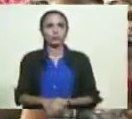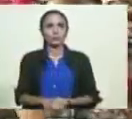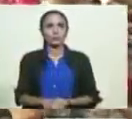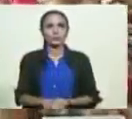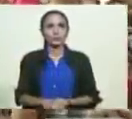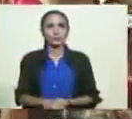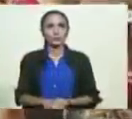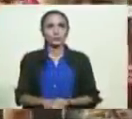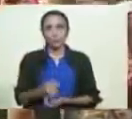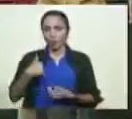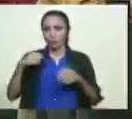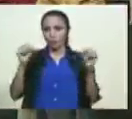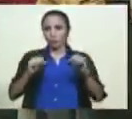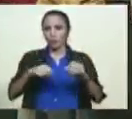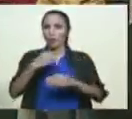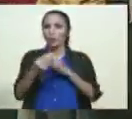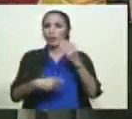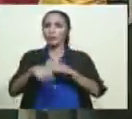Sí, lo haría.